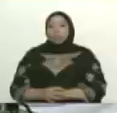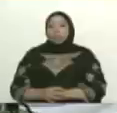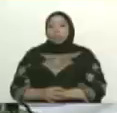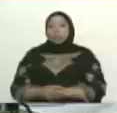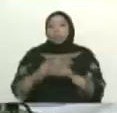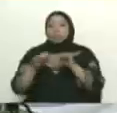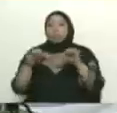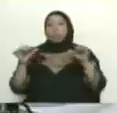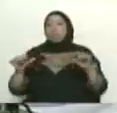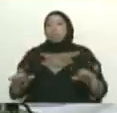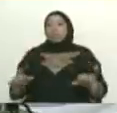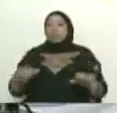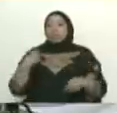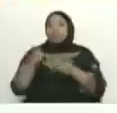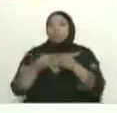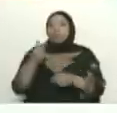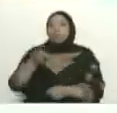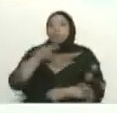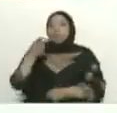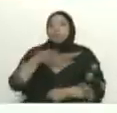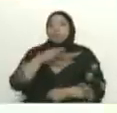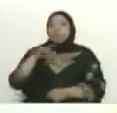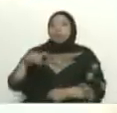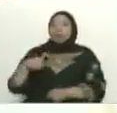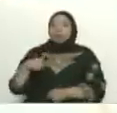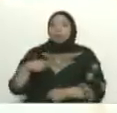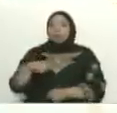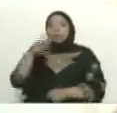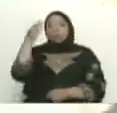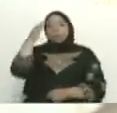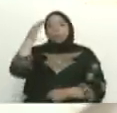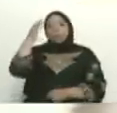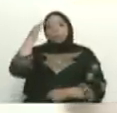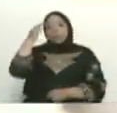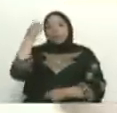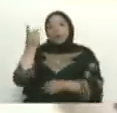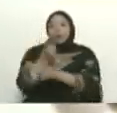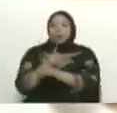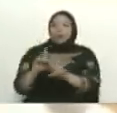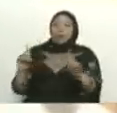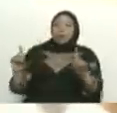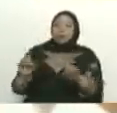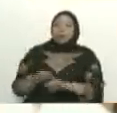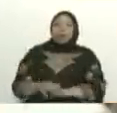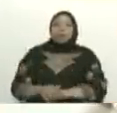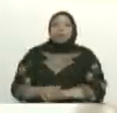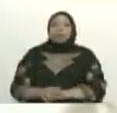de la política que no sabe de democracia,